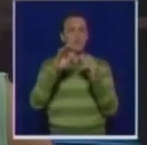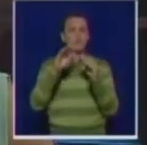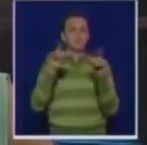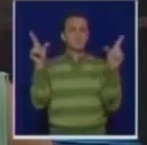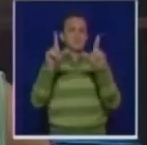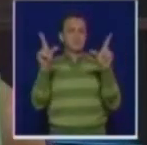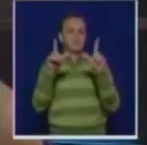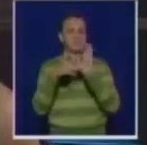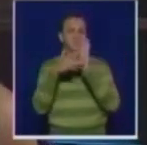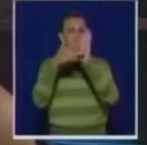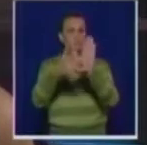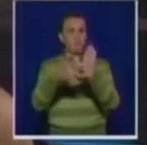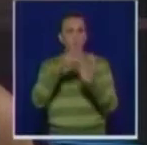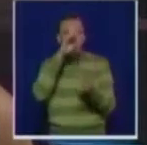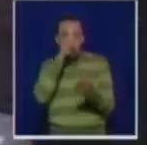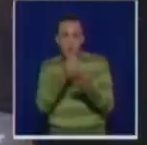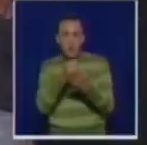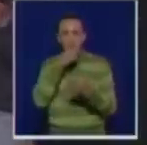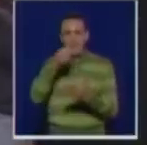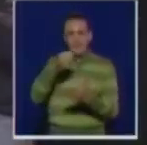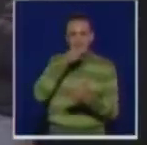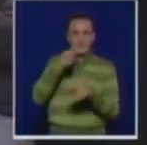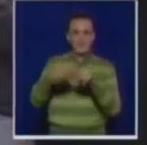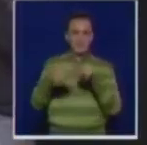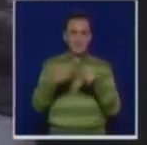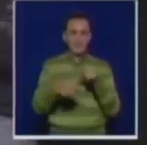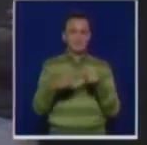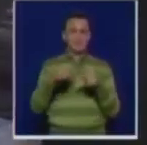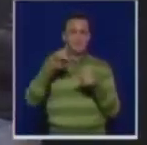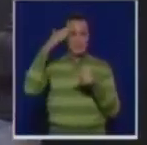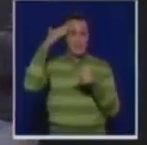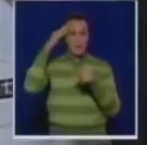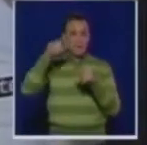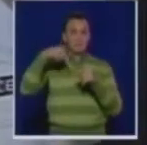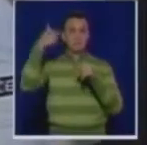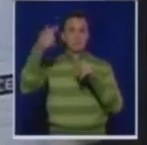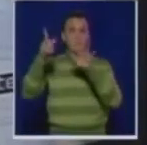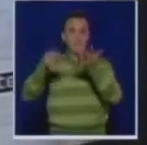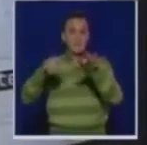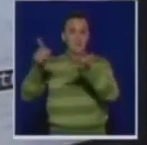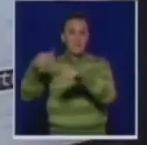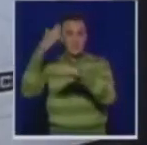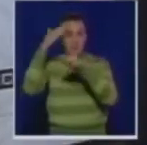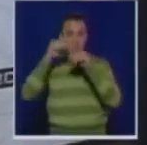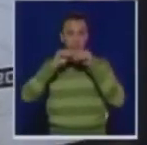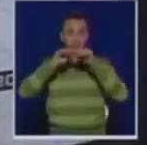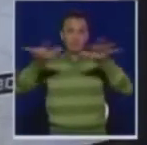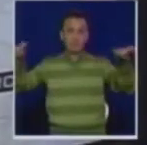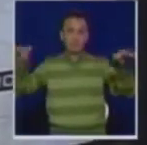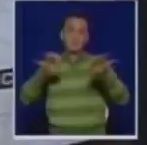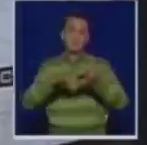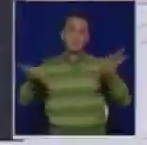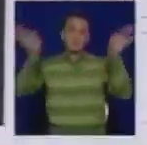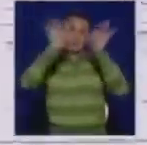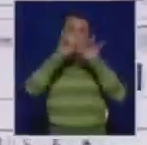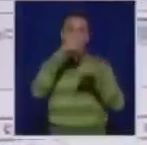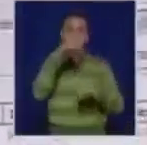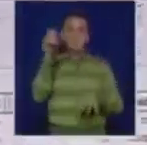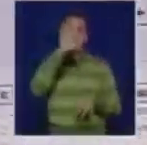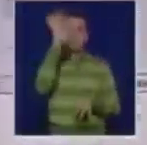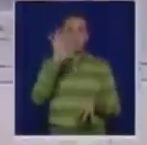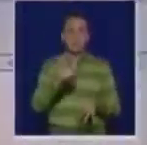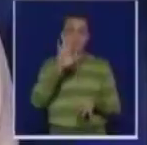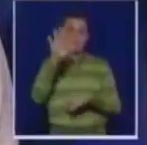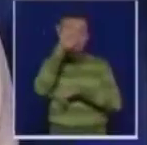otros programas también propios del canal. Se espera que en los próximos meses esta implementación se amplíe hasta llegar a un 100% para la